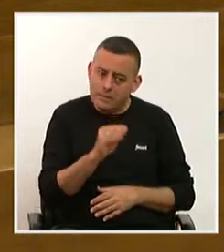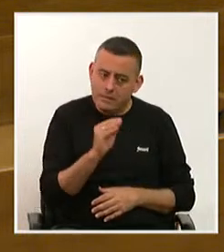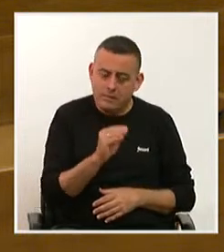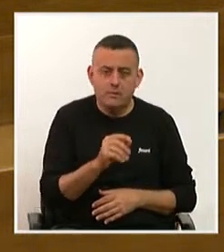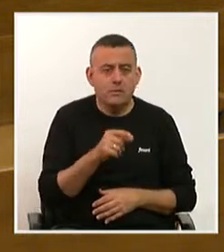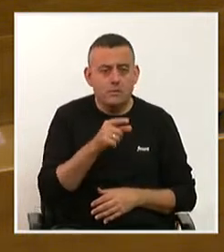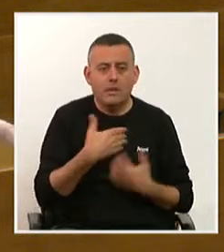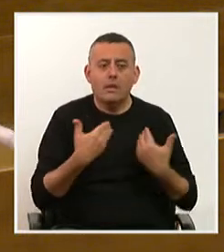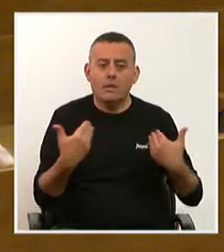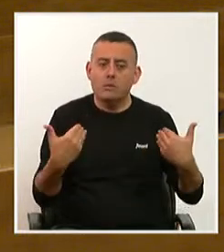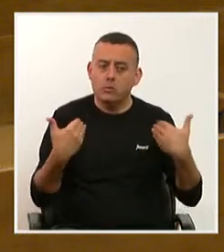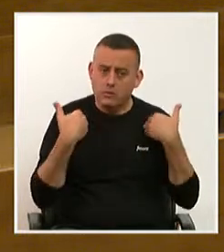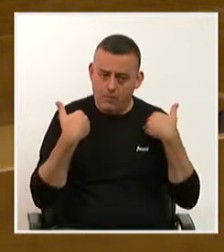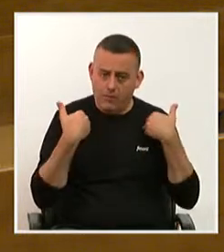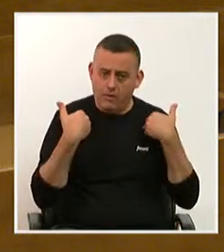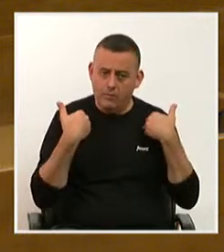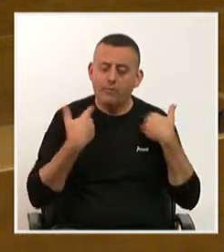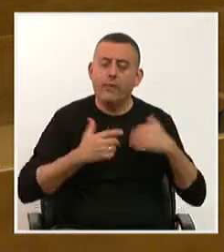que